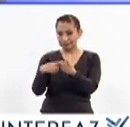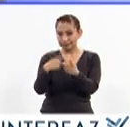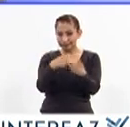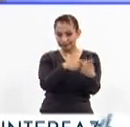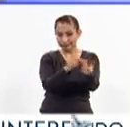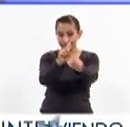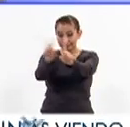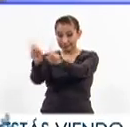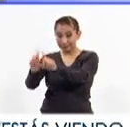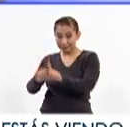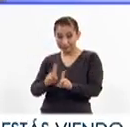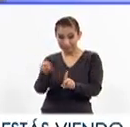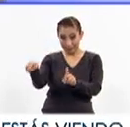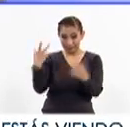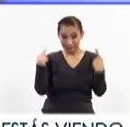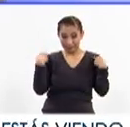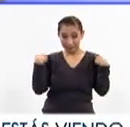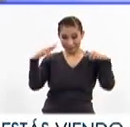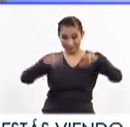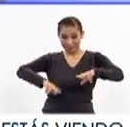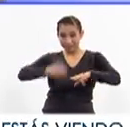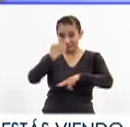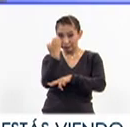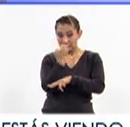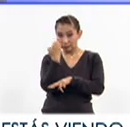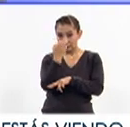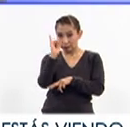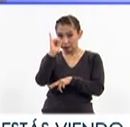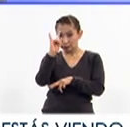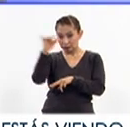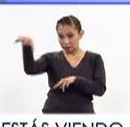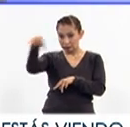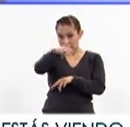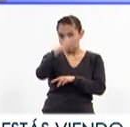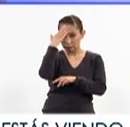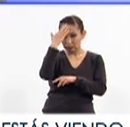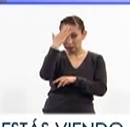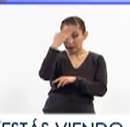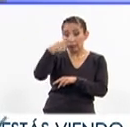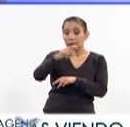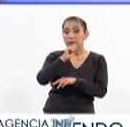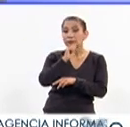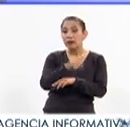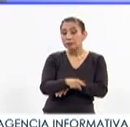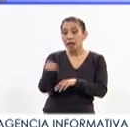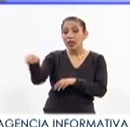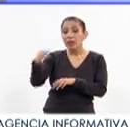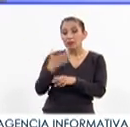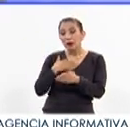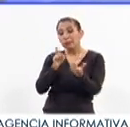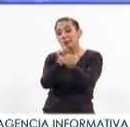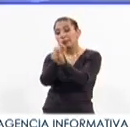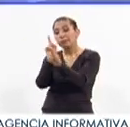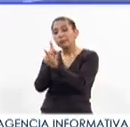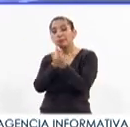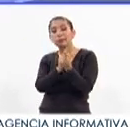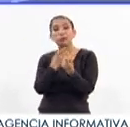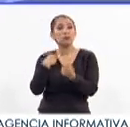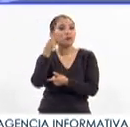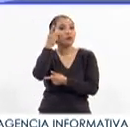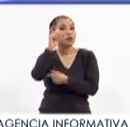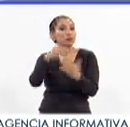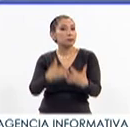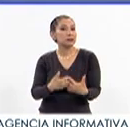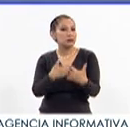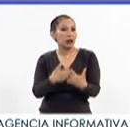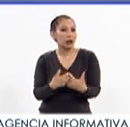conformada por diferentes representantes de las escuelas del Politécnico Nacional, pero sobre todo el acercamiento con el industrial.